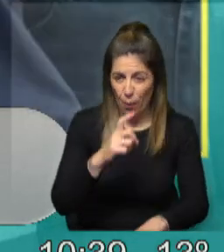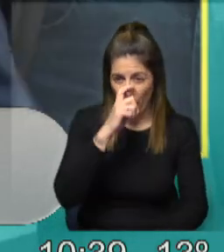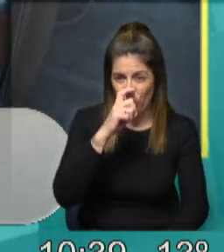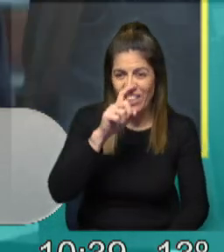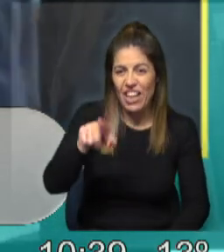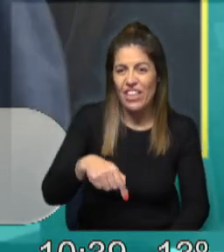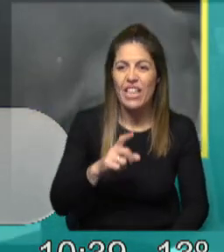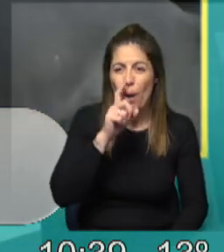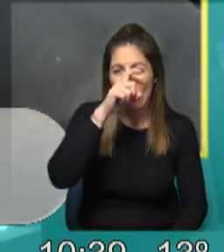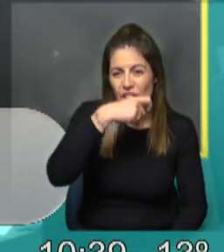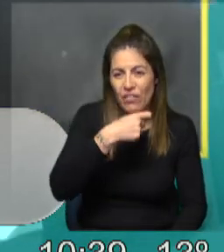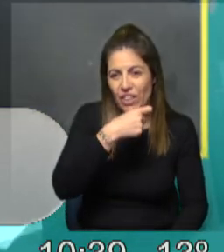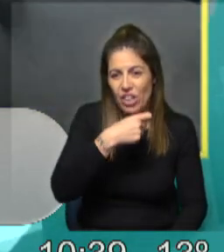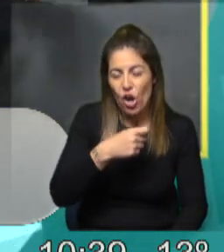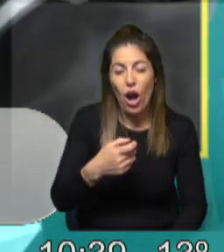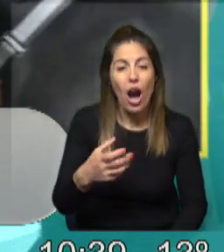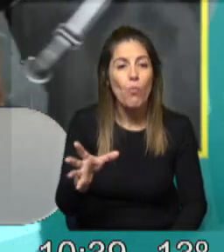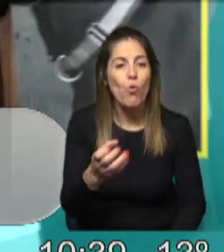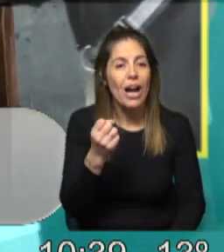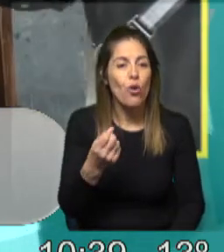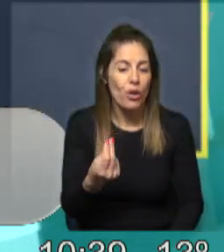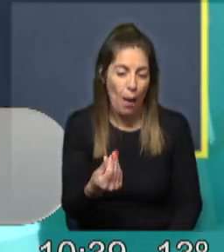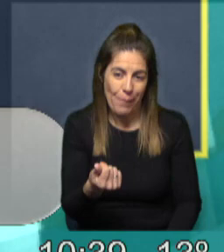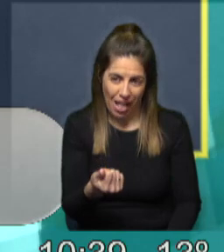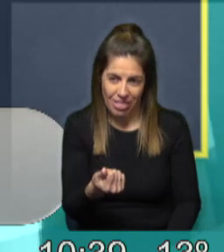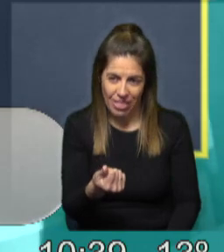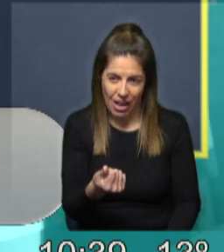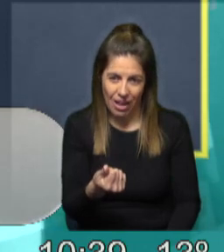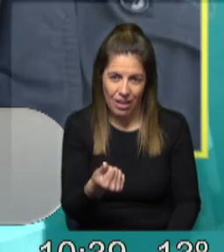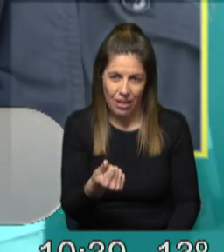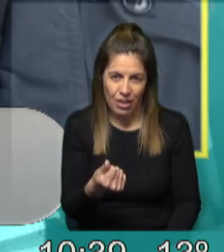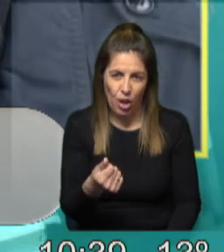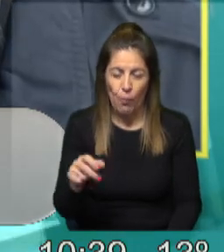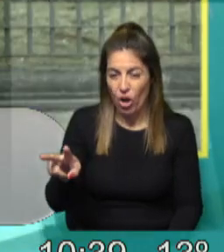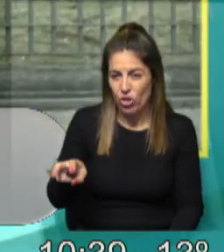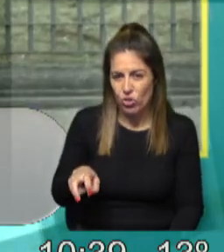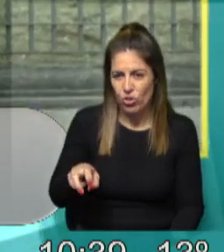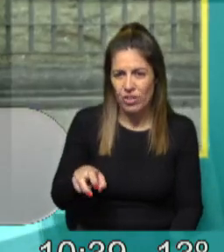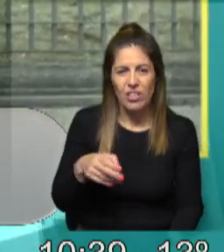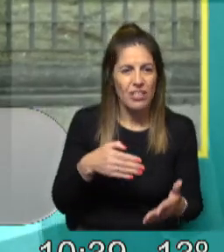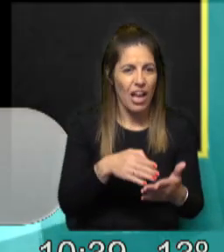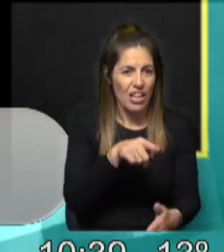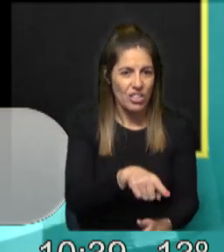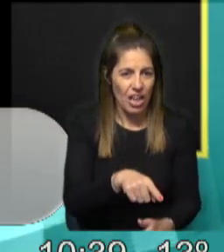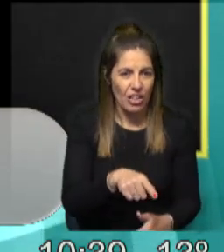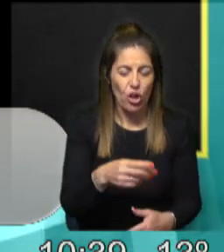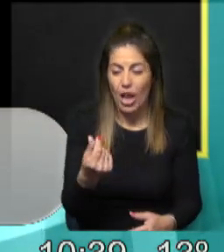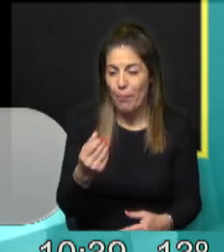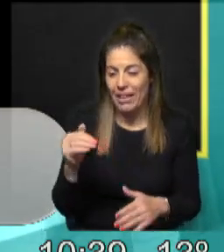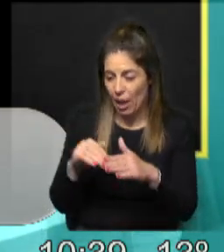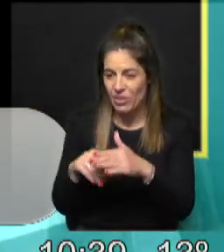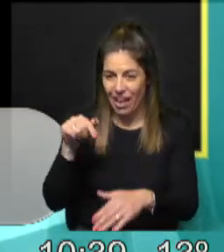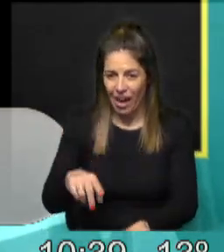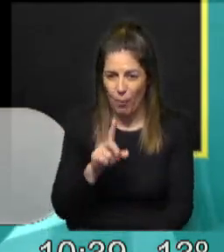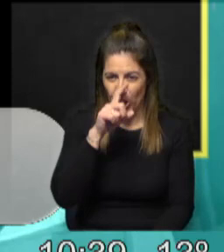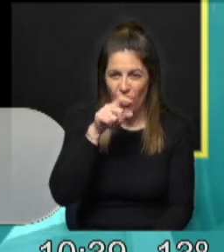a Montevideo a levantar una plata porque tiene sus ingresos en cepados allá, entonces tenía la plata depositada en